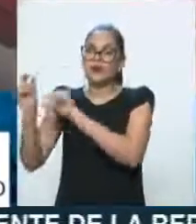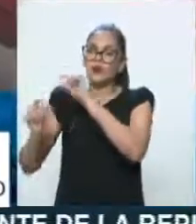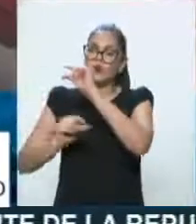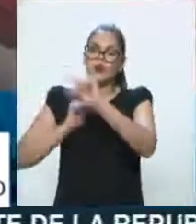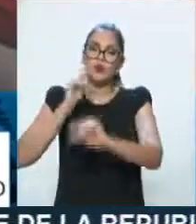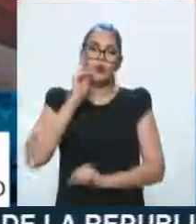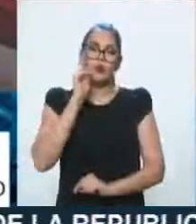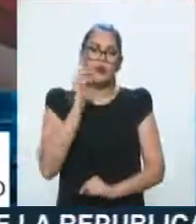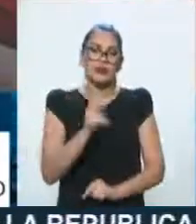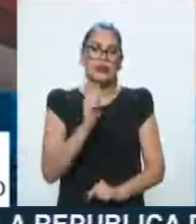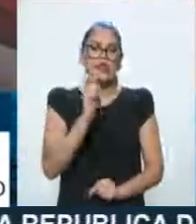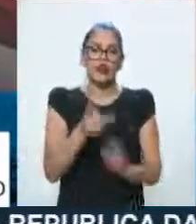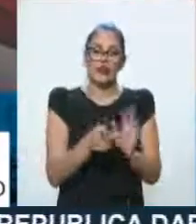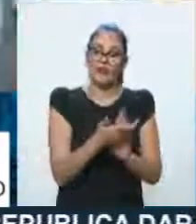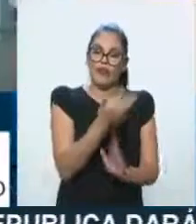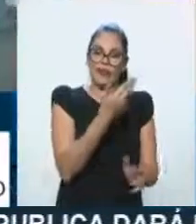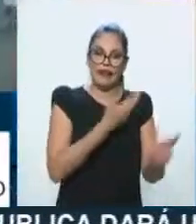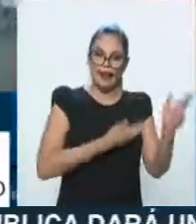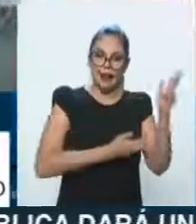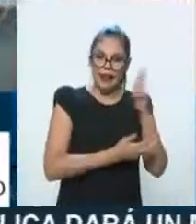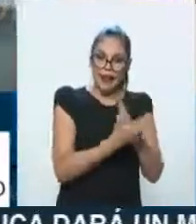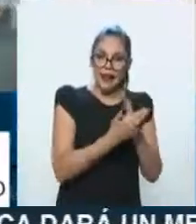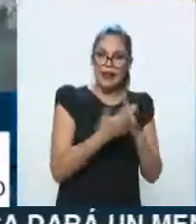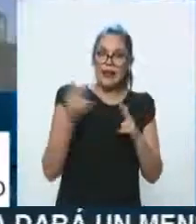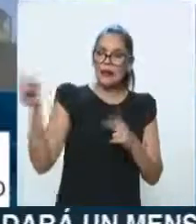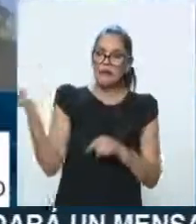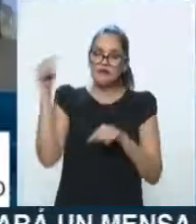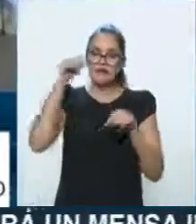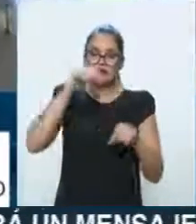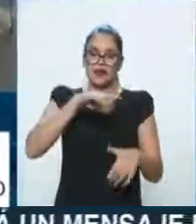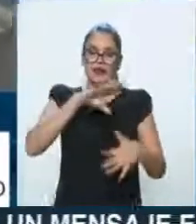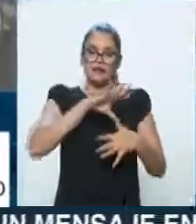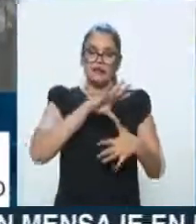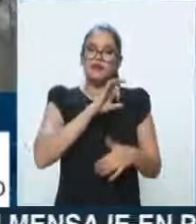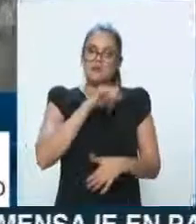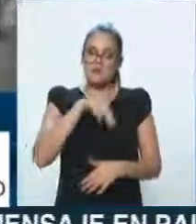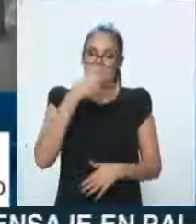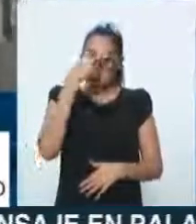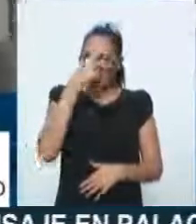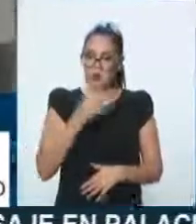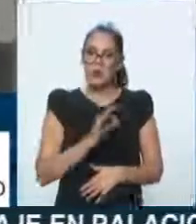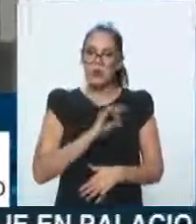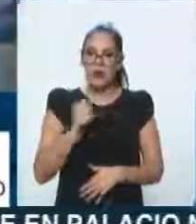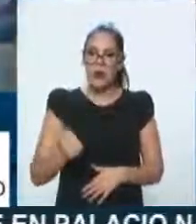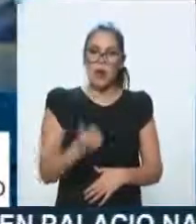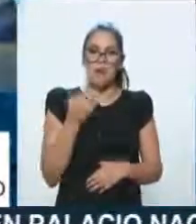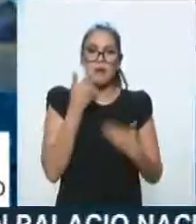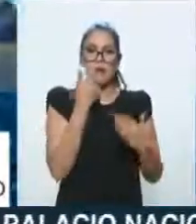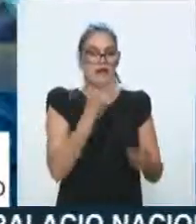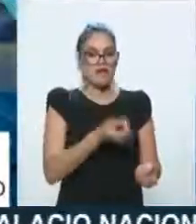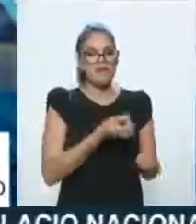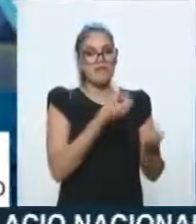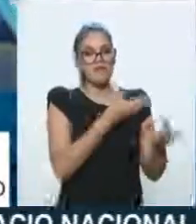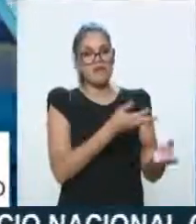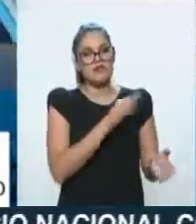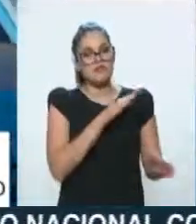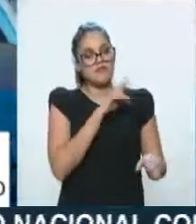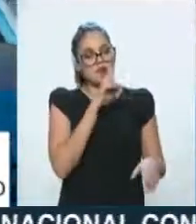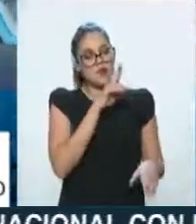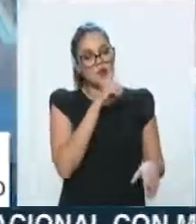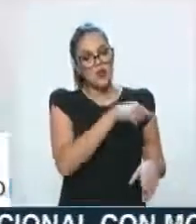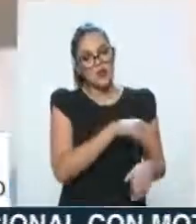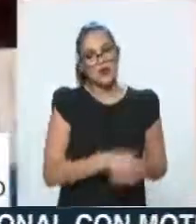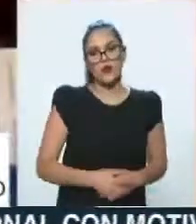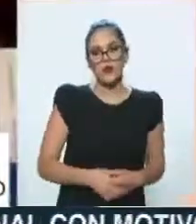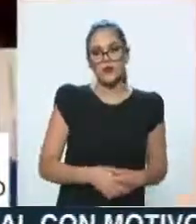que le llaman, es decir, este regreso de las empresas a Norteamérica, México puede ser el gran beneficiado. Por supuesto, la apertura comercial tiene que ir